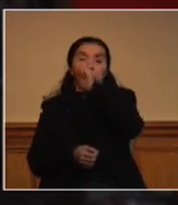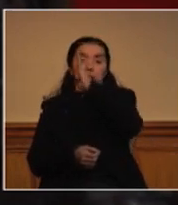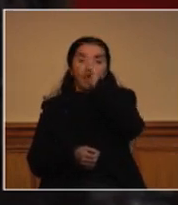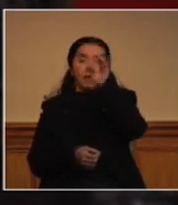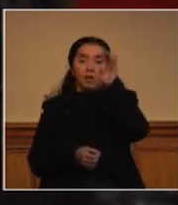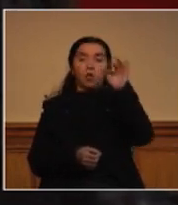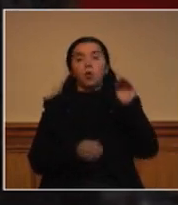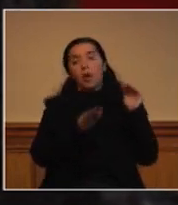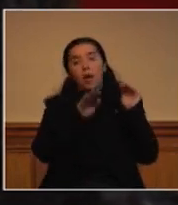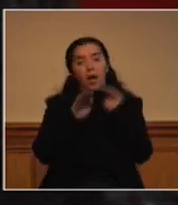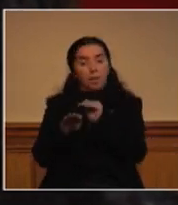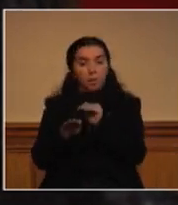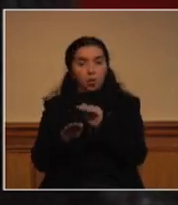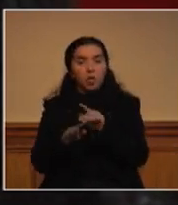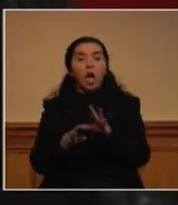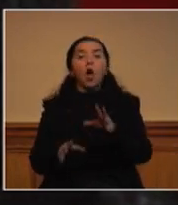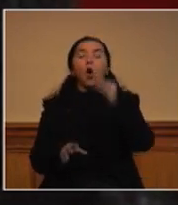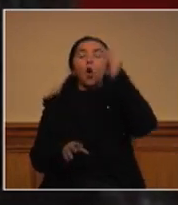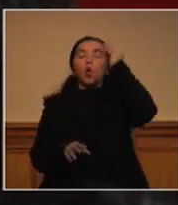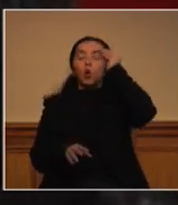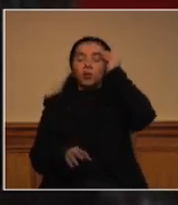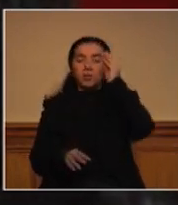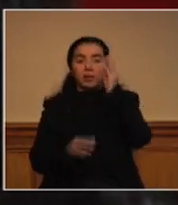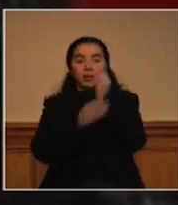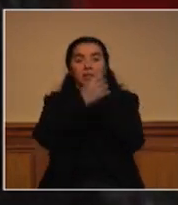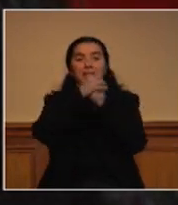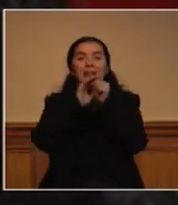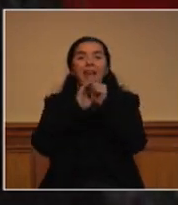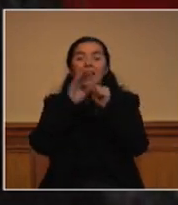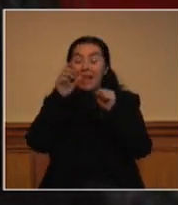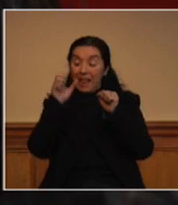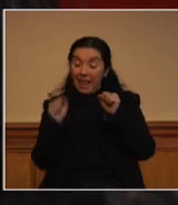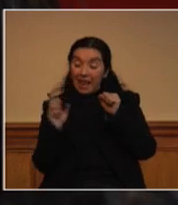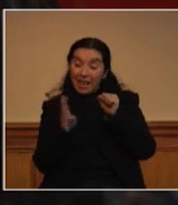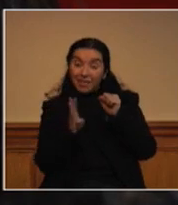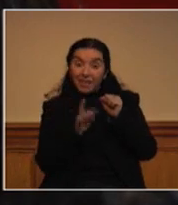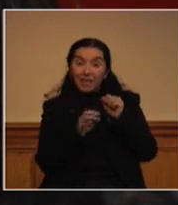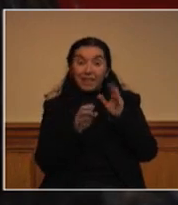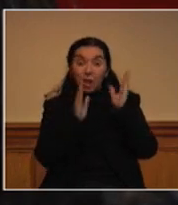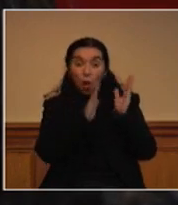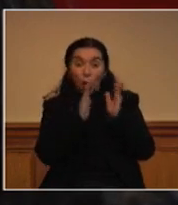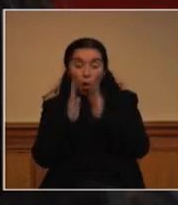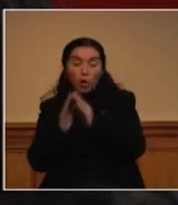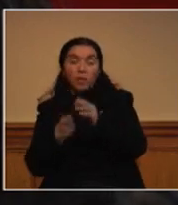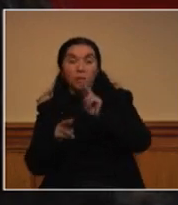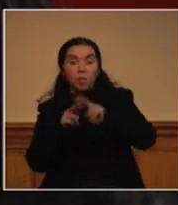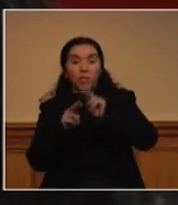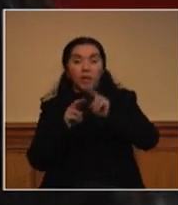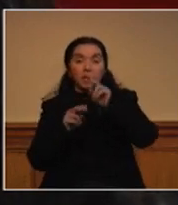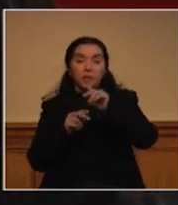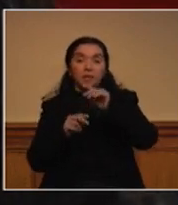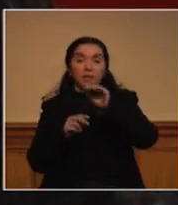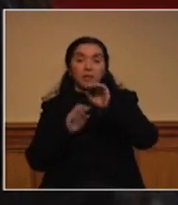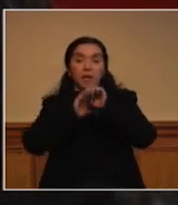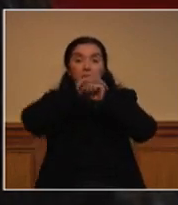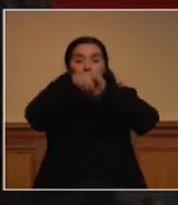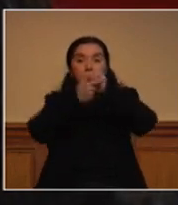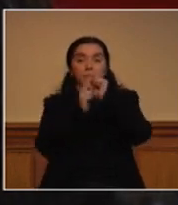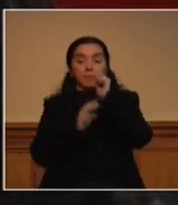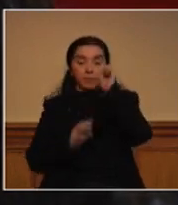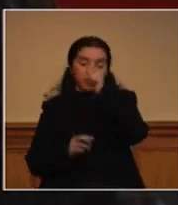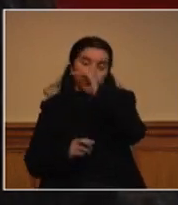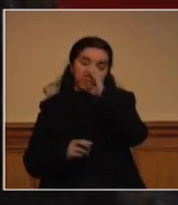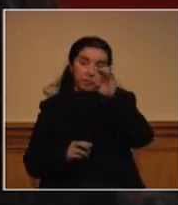apoyo. La conciencia de que las letras tienen un orden y que también las pueden realizar a través de